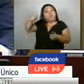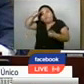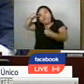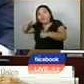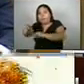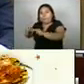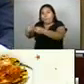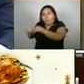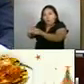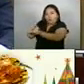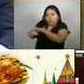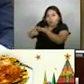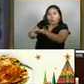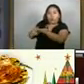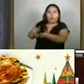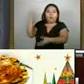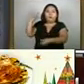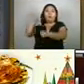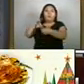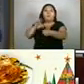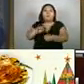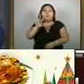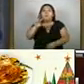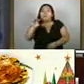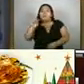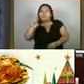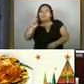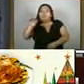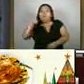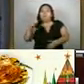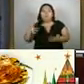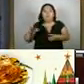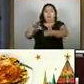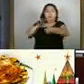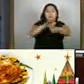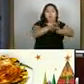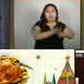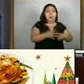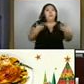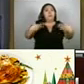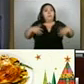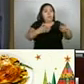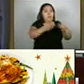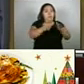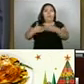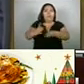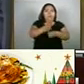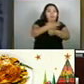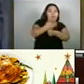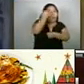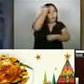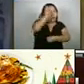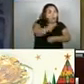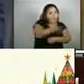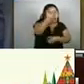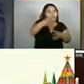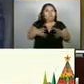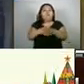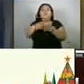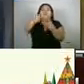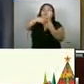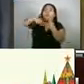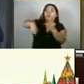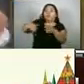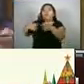pandillas durante el proceso electoral del año 2014. La votación fue acompañada por las bancadas de nuevas ideas, Gana,